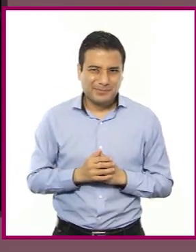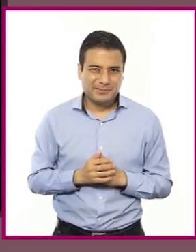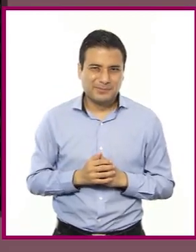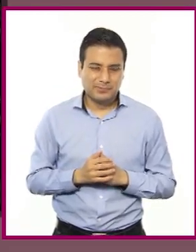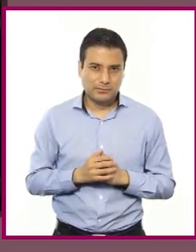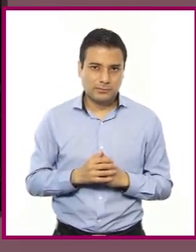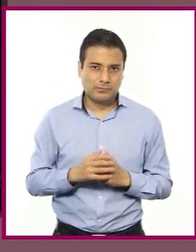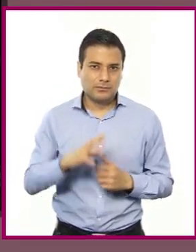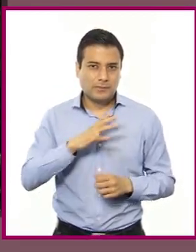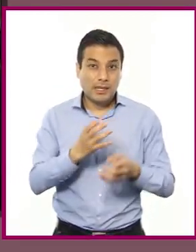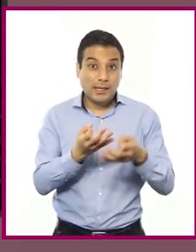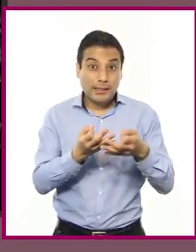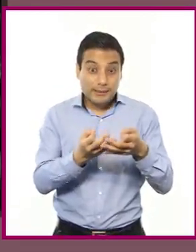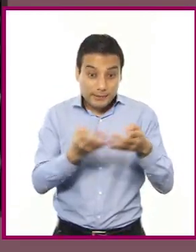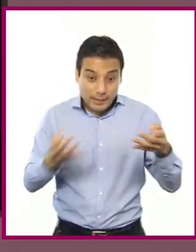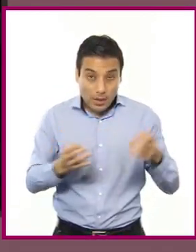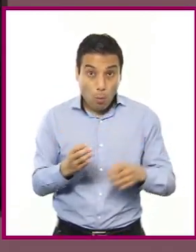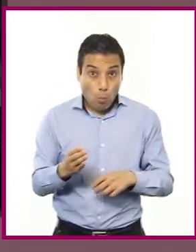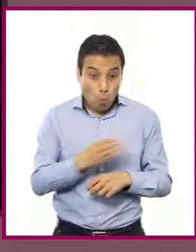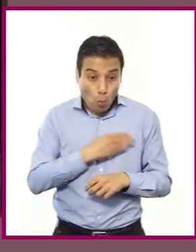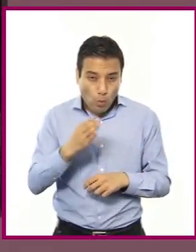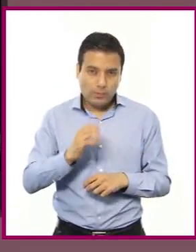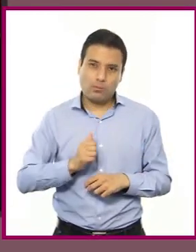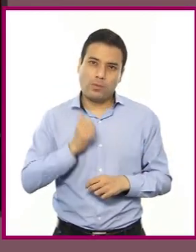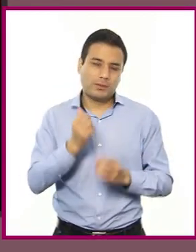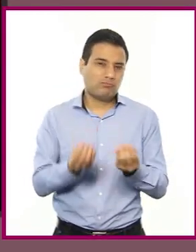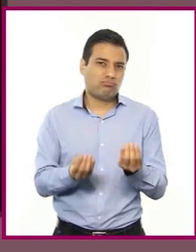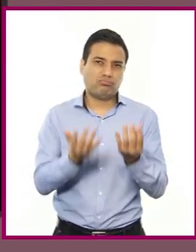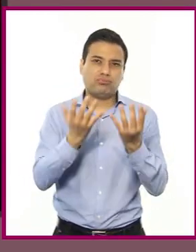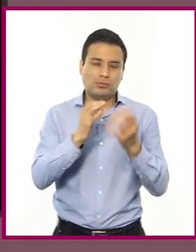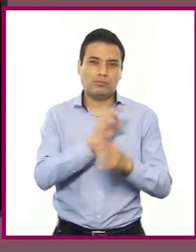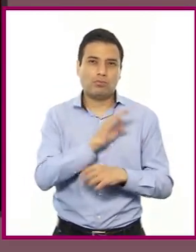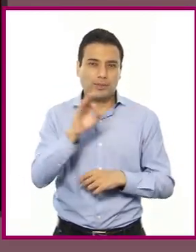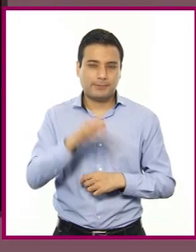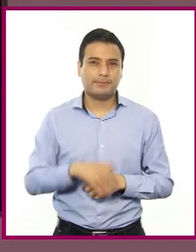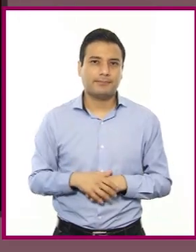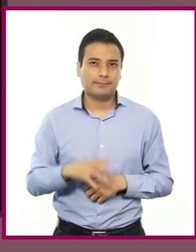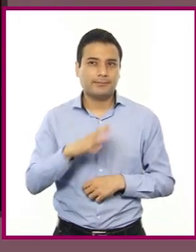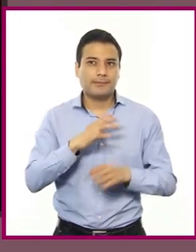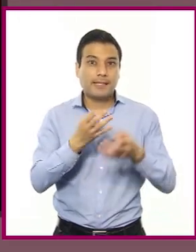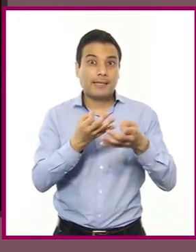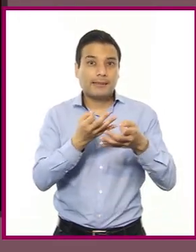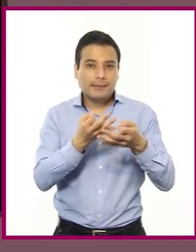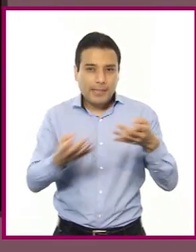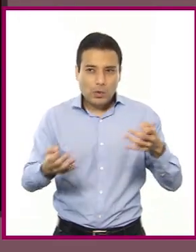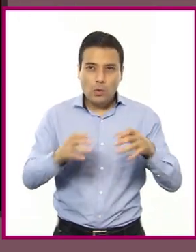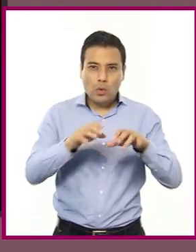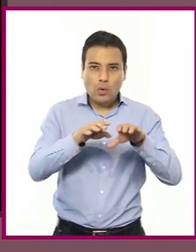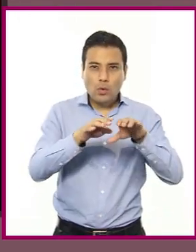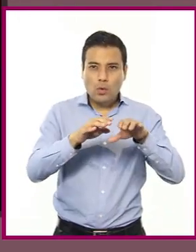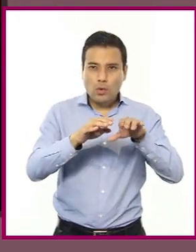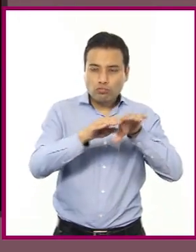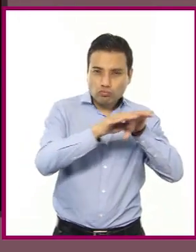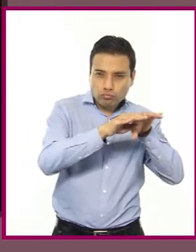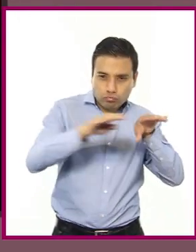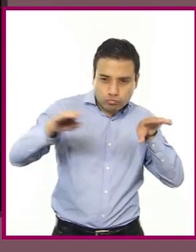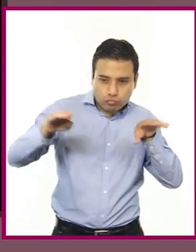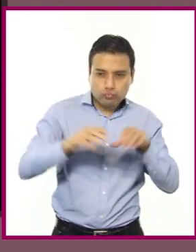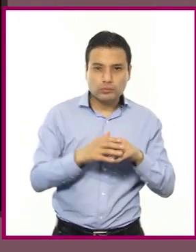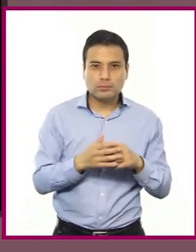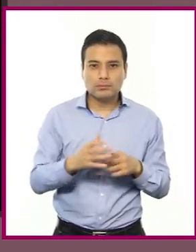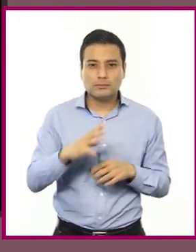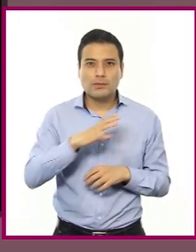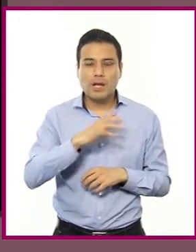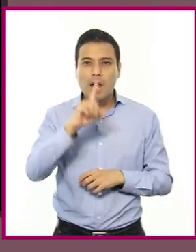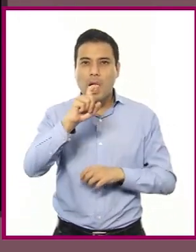aprovechar las ventajas de una agricultura de gran escala, es decir, donde tienes terrenos más o menos planos, donde tienes, o si no riego,